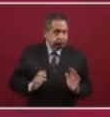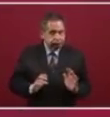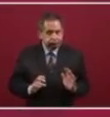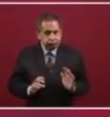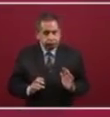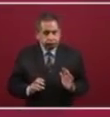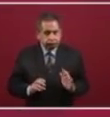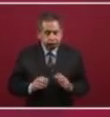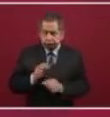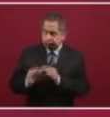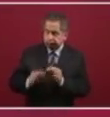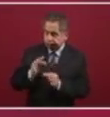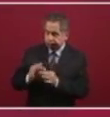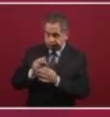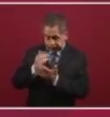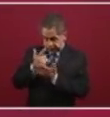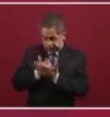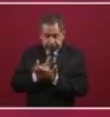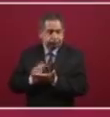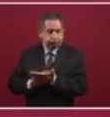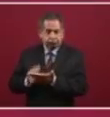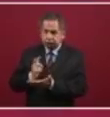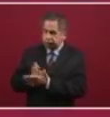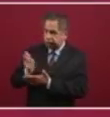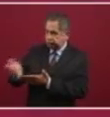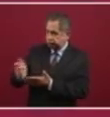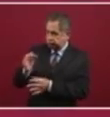al corriente, que se